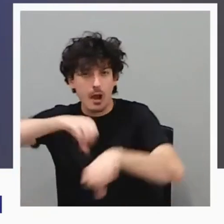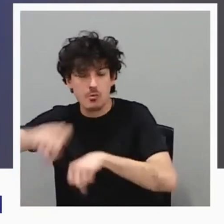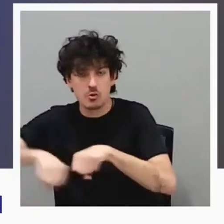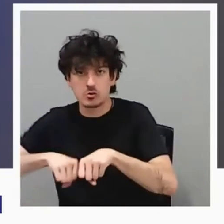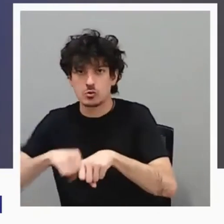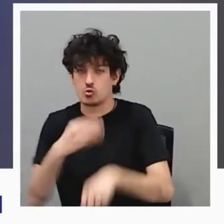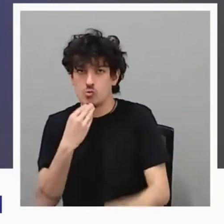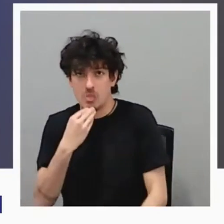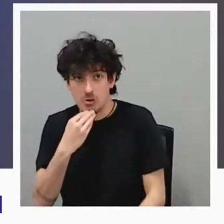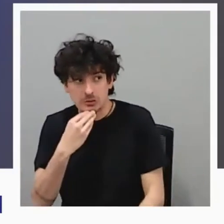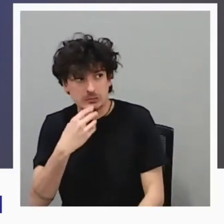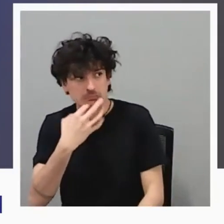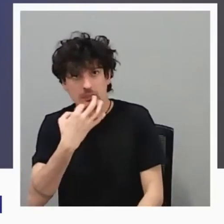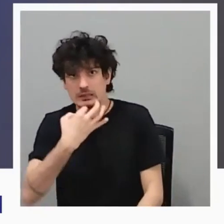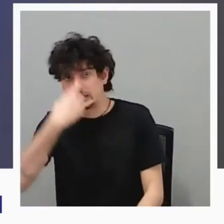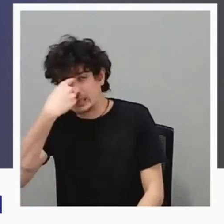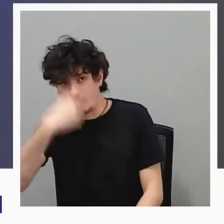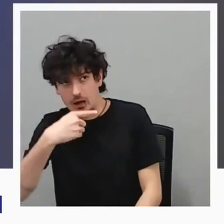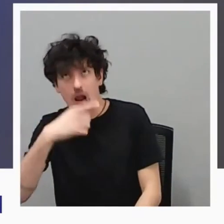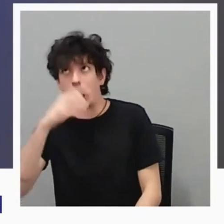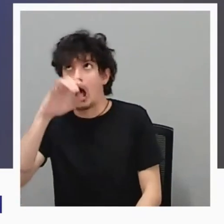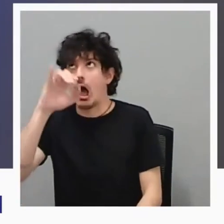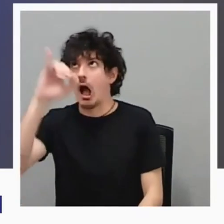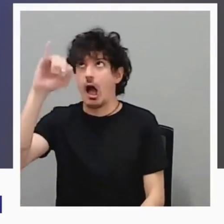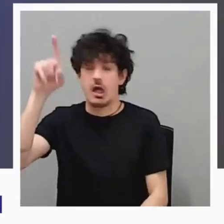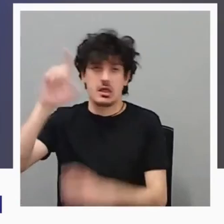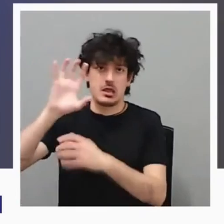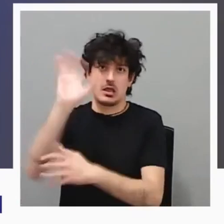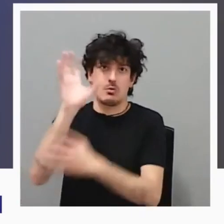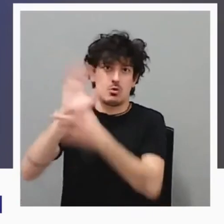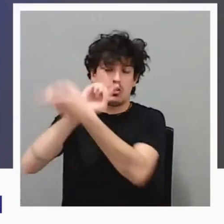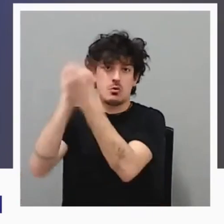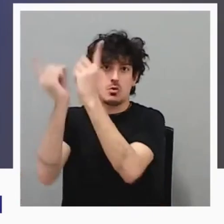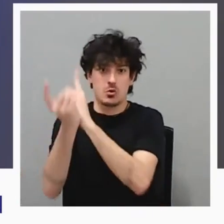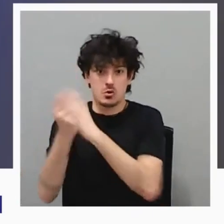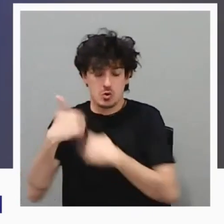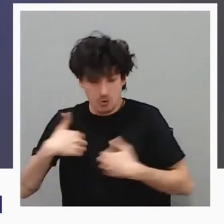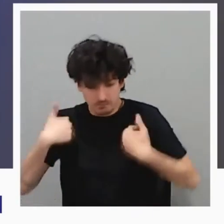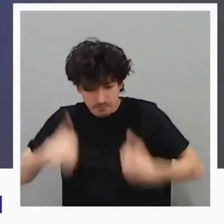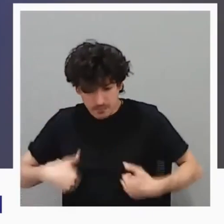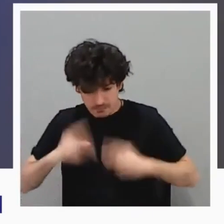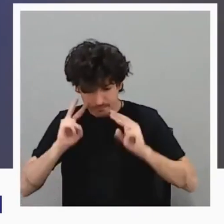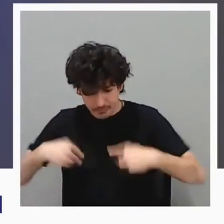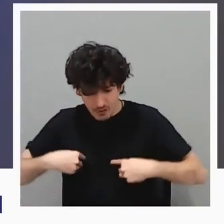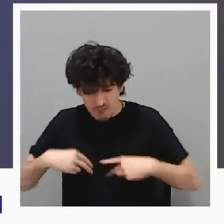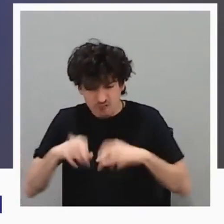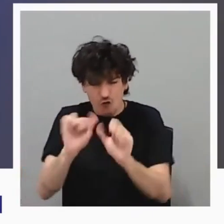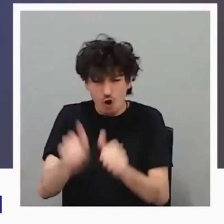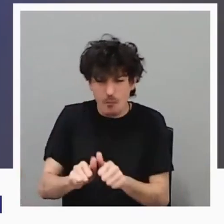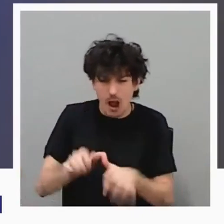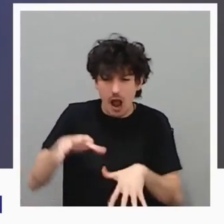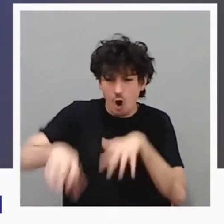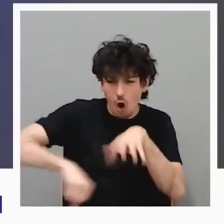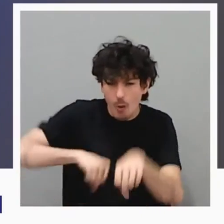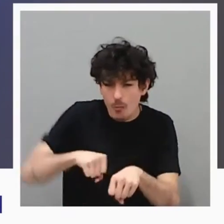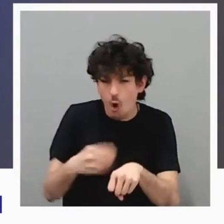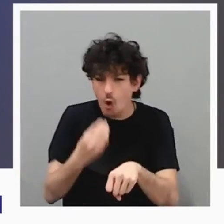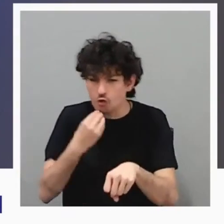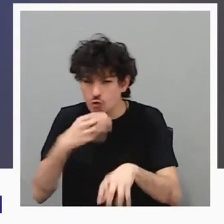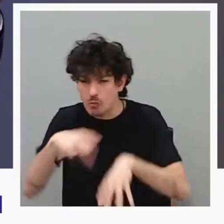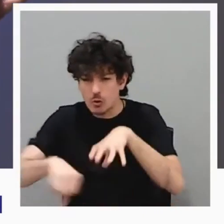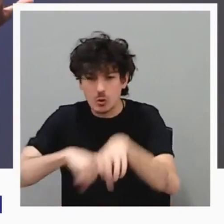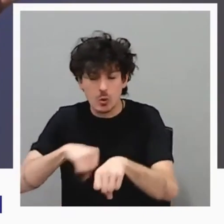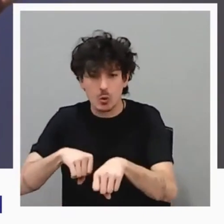nuestras formas de producir, en nuestras formas de consumir, tenemos que ejecutar cambios inmediatos. Los gobiernos, ¿qué pueden